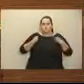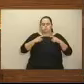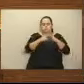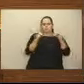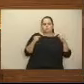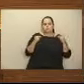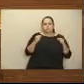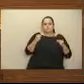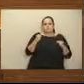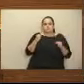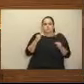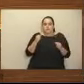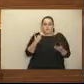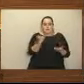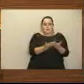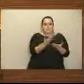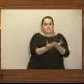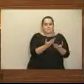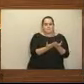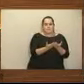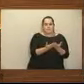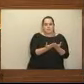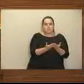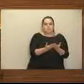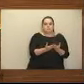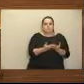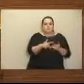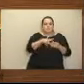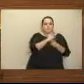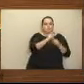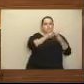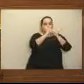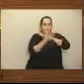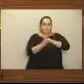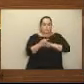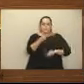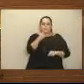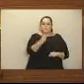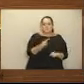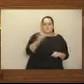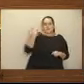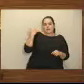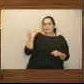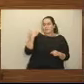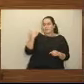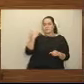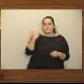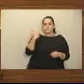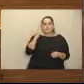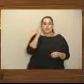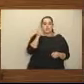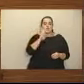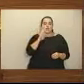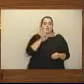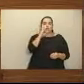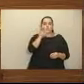razón, reclaman hechos y no palabras. Y usted ayer mencionó los dos últimos casos de corrupción que ahondan